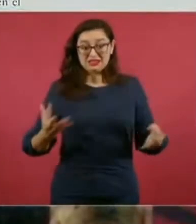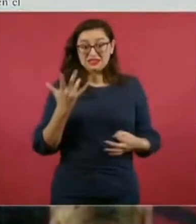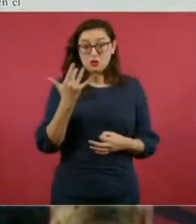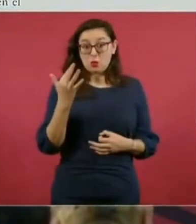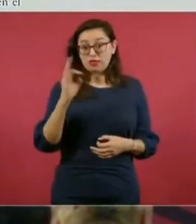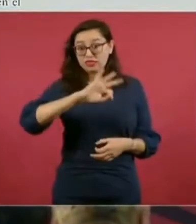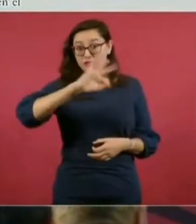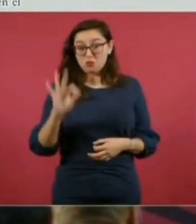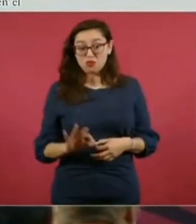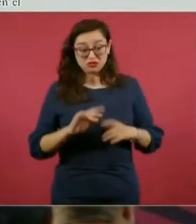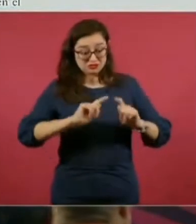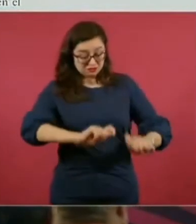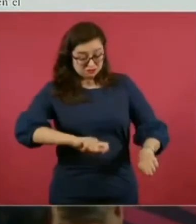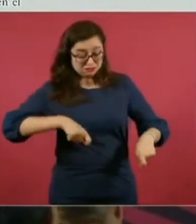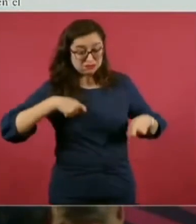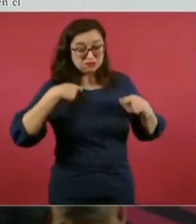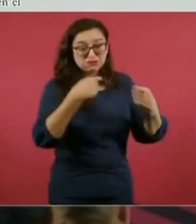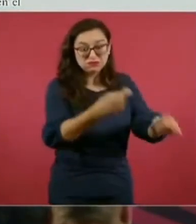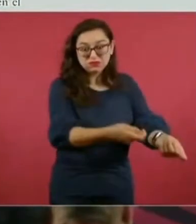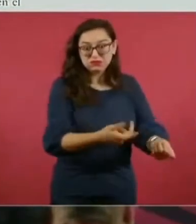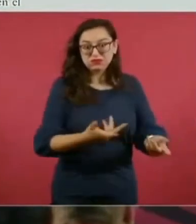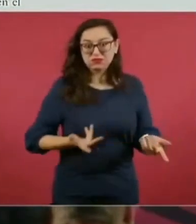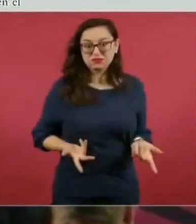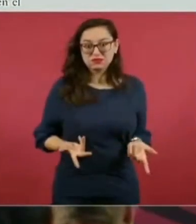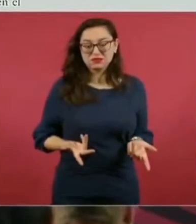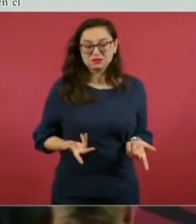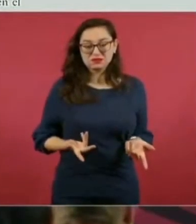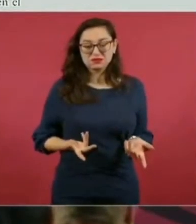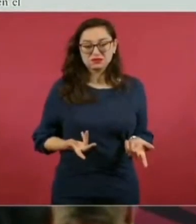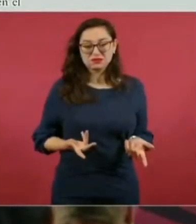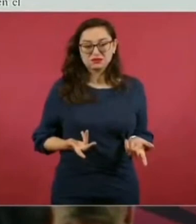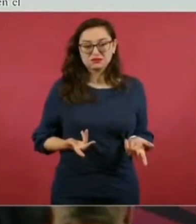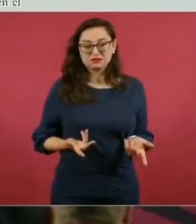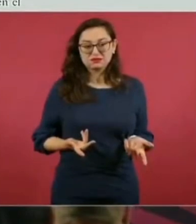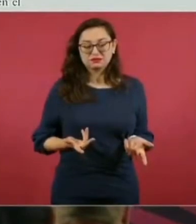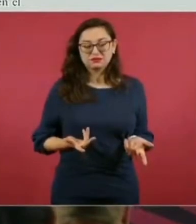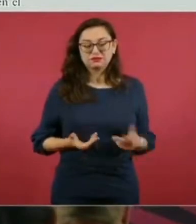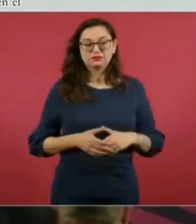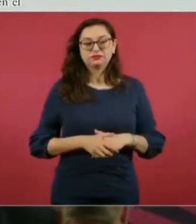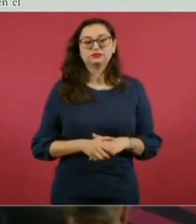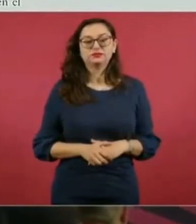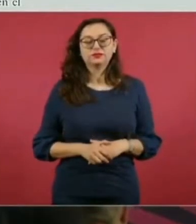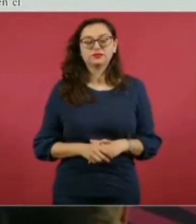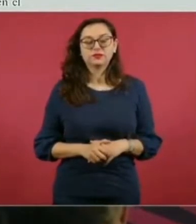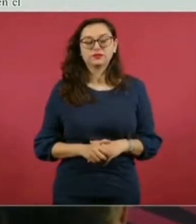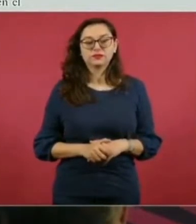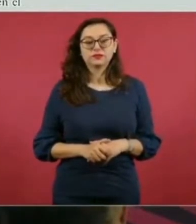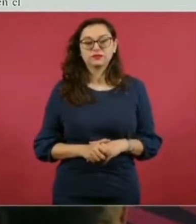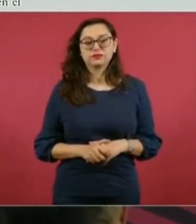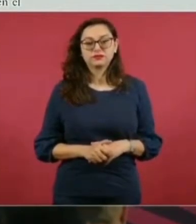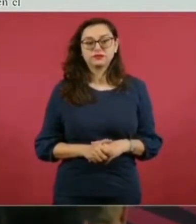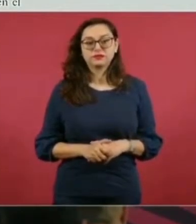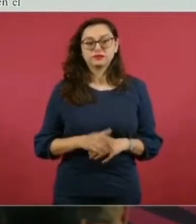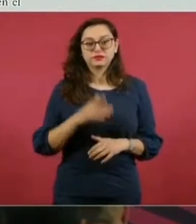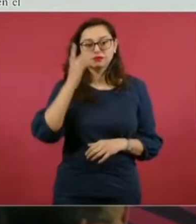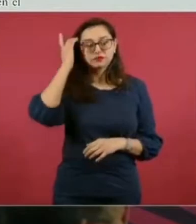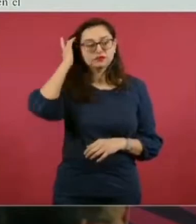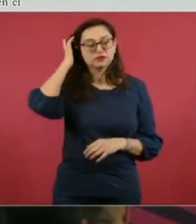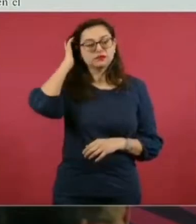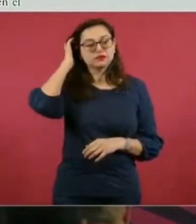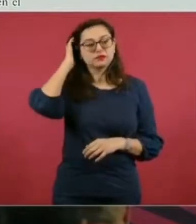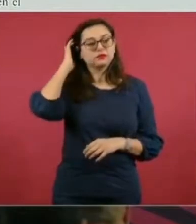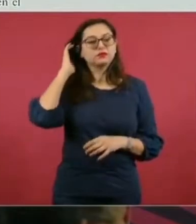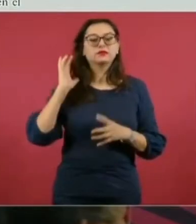que tiene 200 millones de hectáreas, el territorio nacional, crearon 90. Pues ¿cuándo